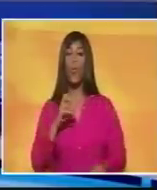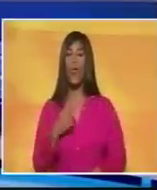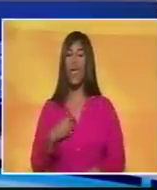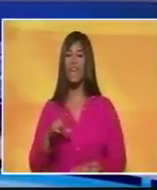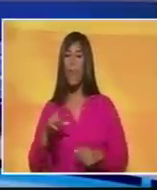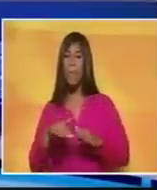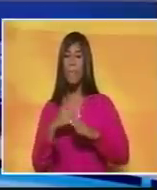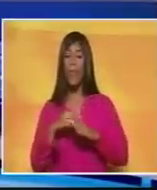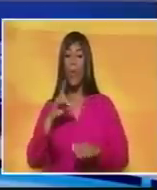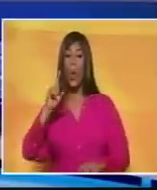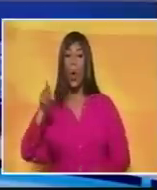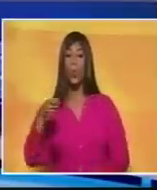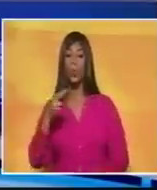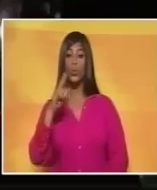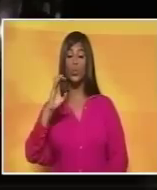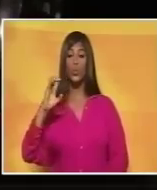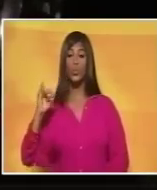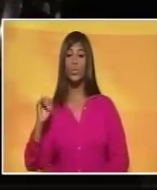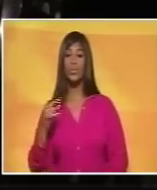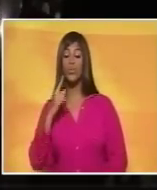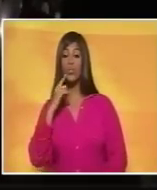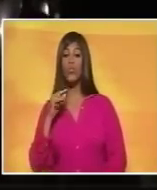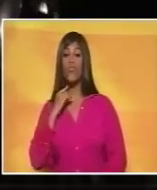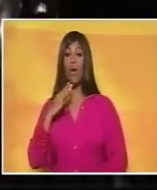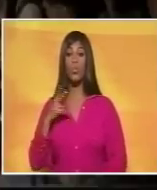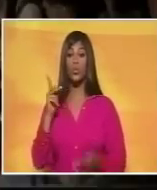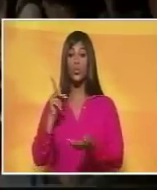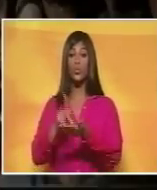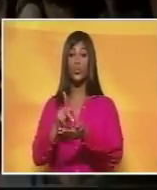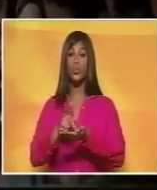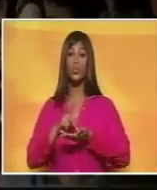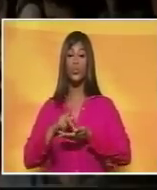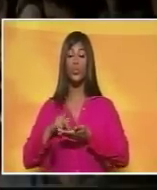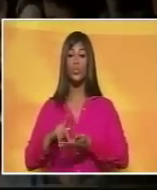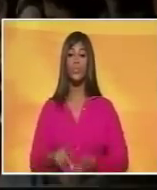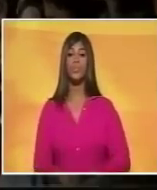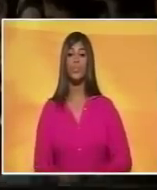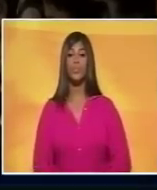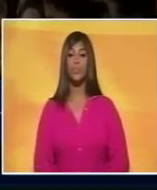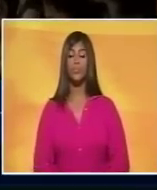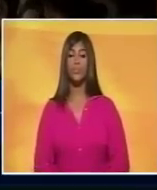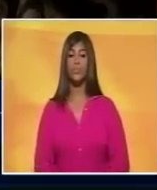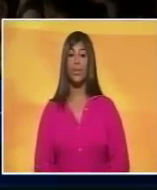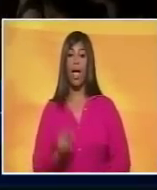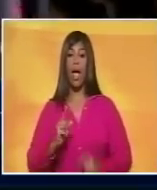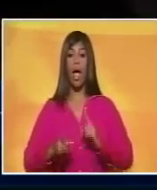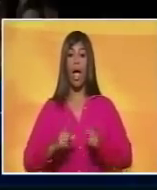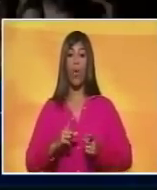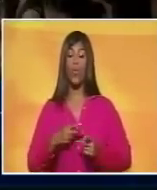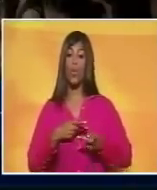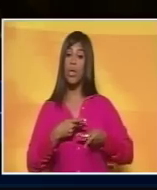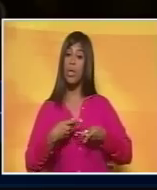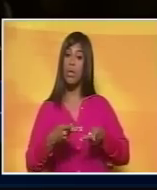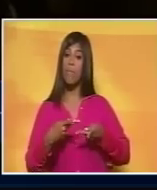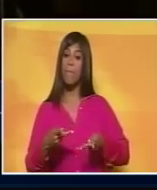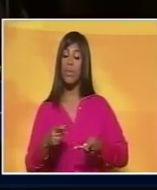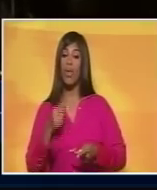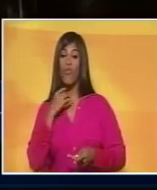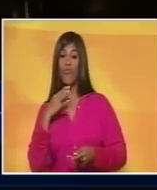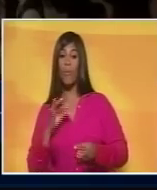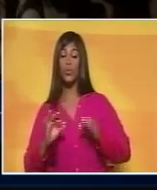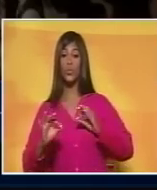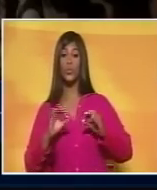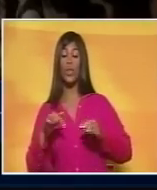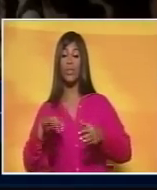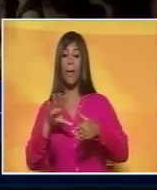Las celebridades Elton John, Salma Hayek, Harry Styles y Zoe Aldana fueron algunos de los invitados que se dieron cita este